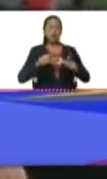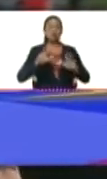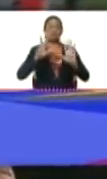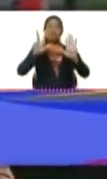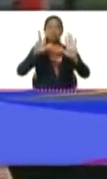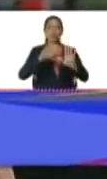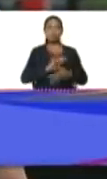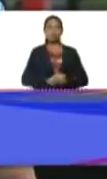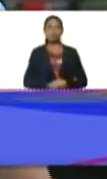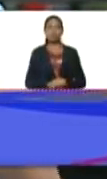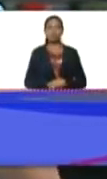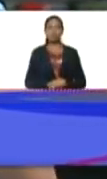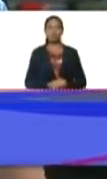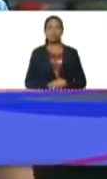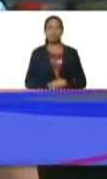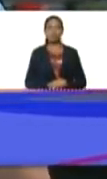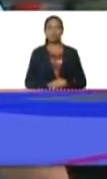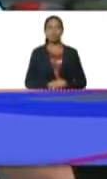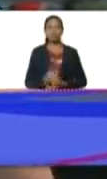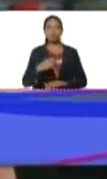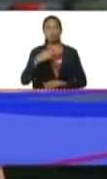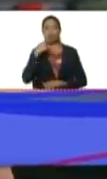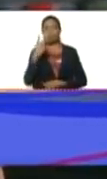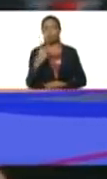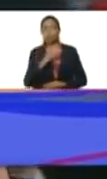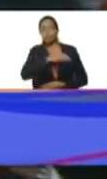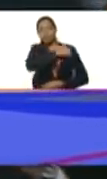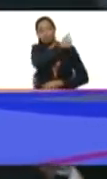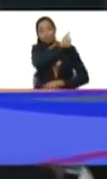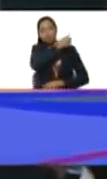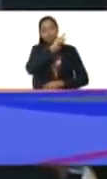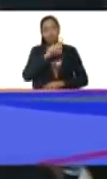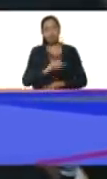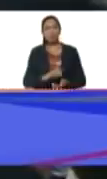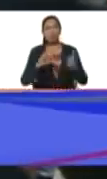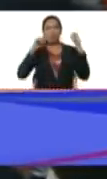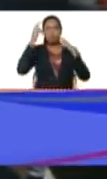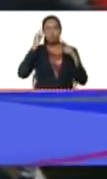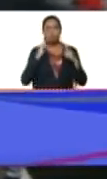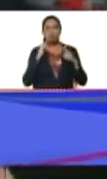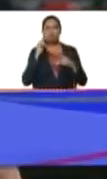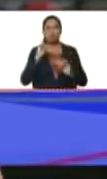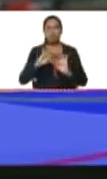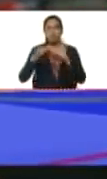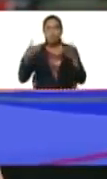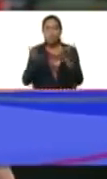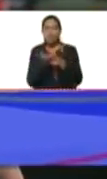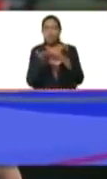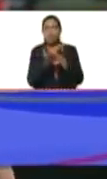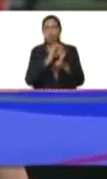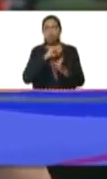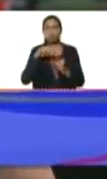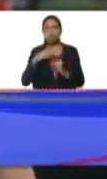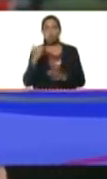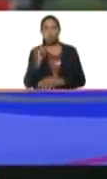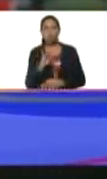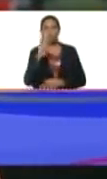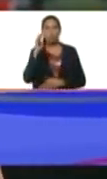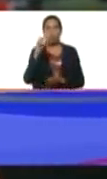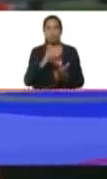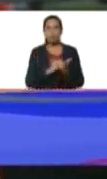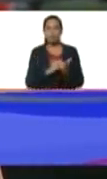8, donde soy vocero o soy jefe de la UVCHE, doctor Luis Núñez Pérez Velar. Ahí nosotros tenemos